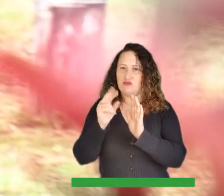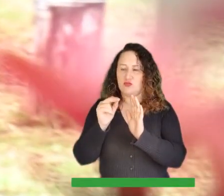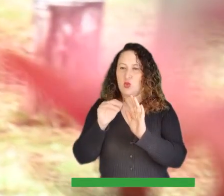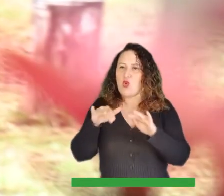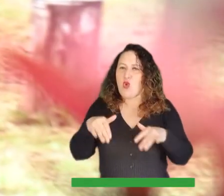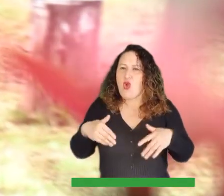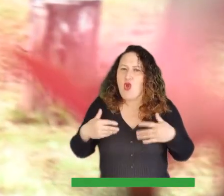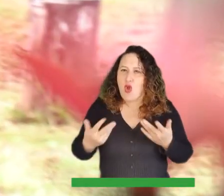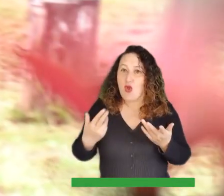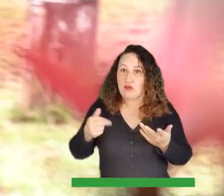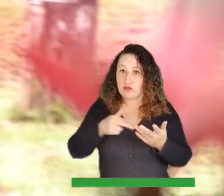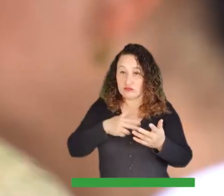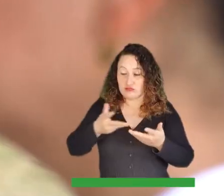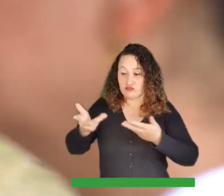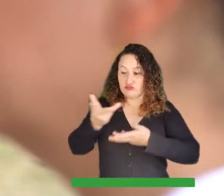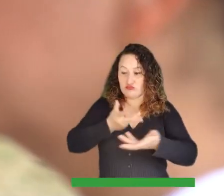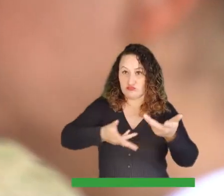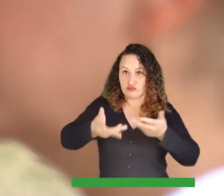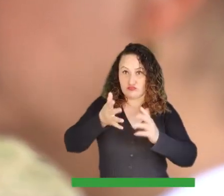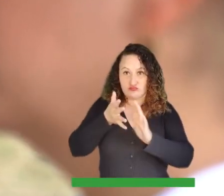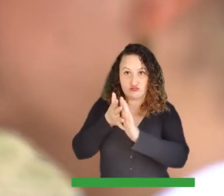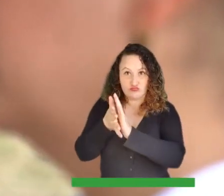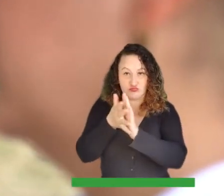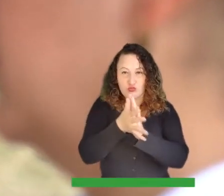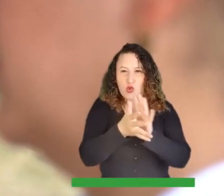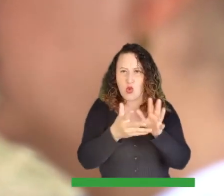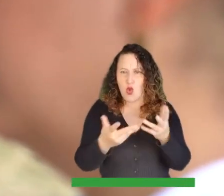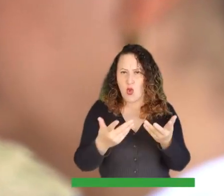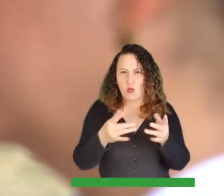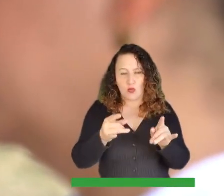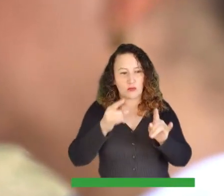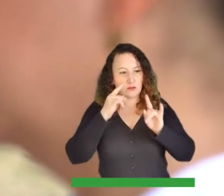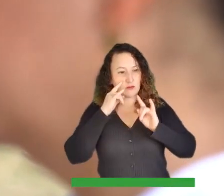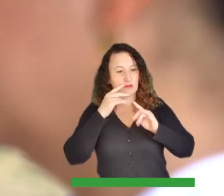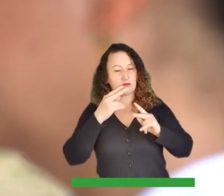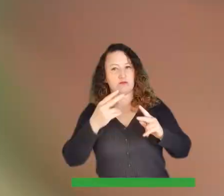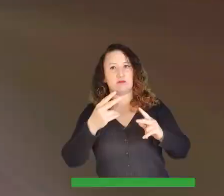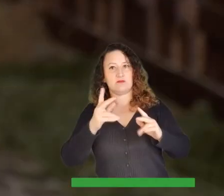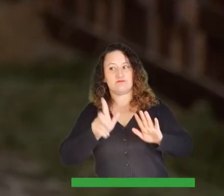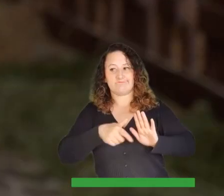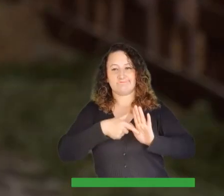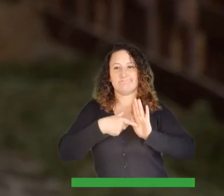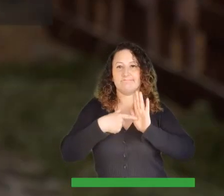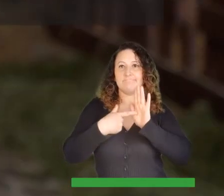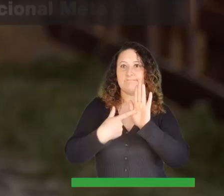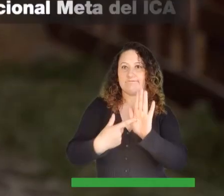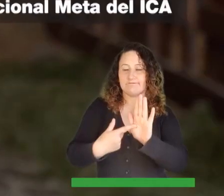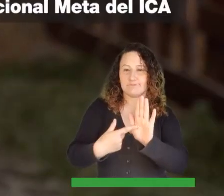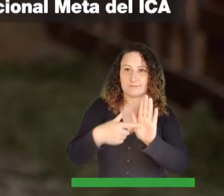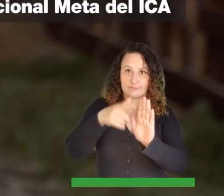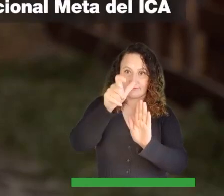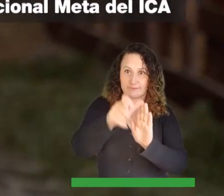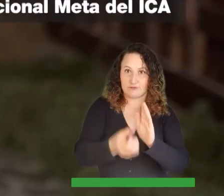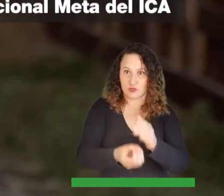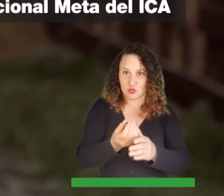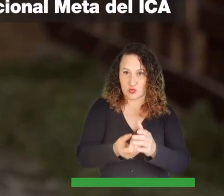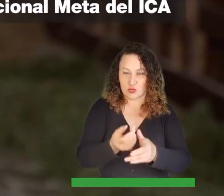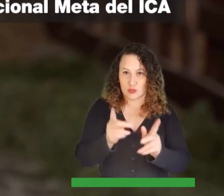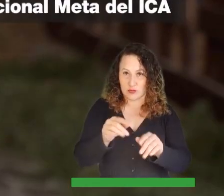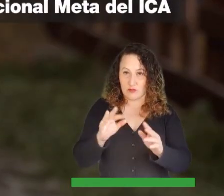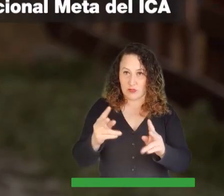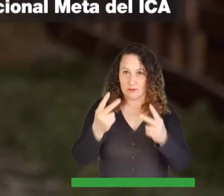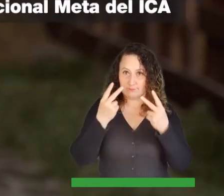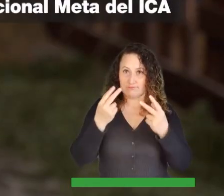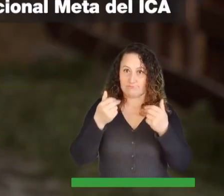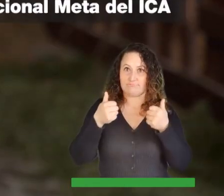cómo lo vamos a hacer y cómo percibimos nosotros al productor y cómo nos mostramos también para que ellos nos perciban de la